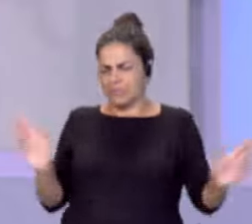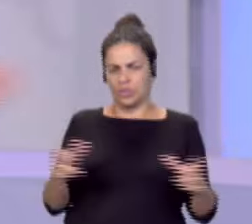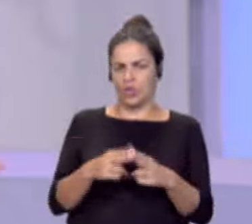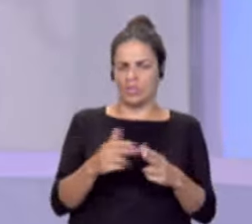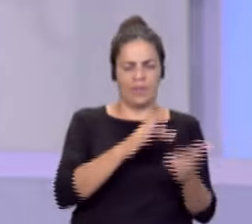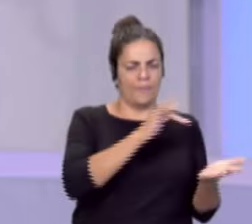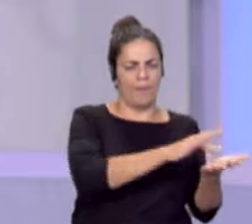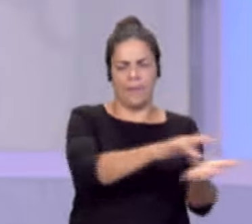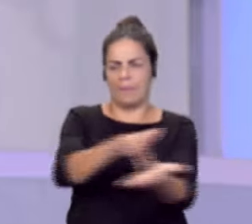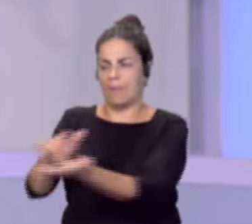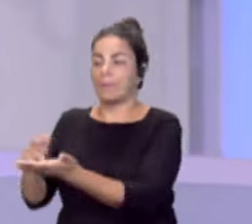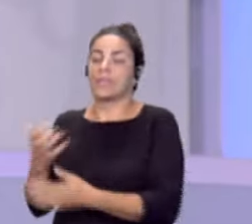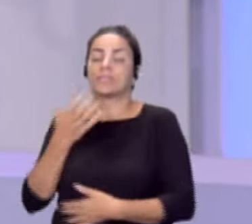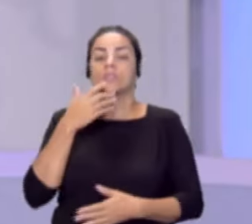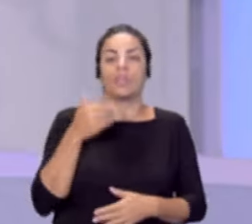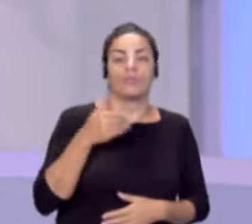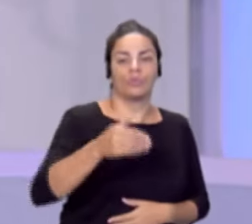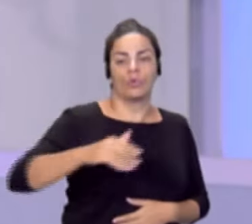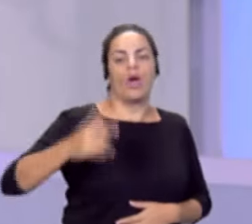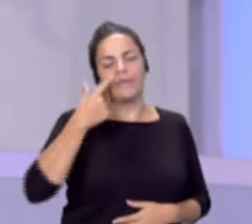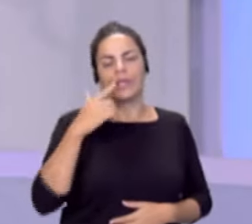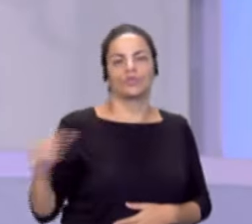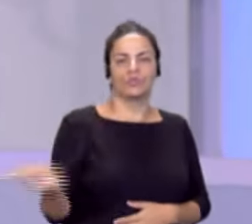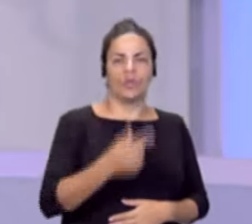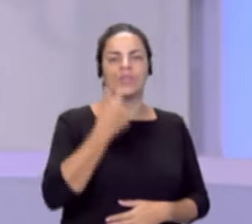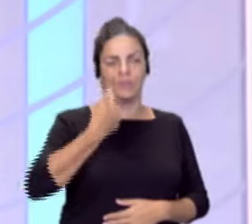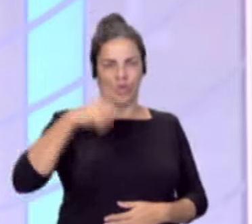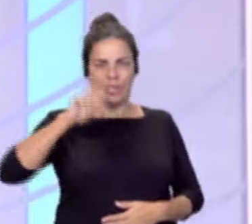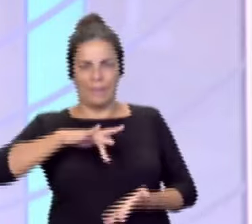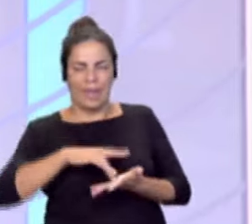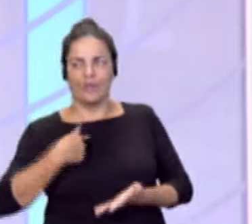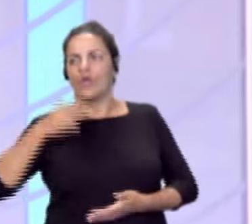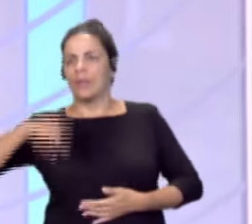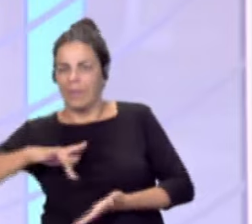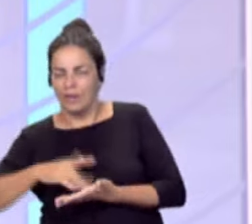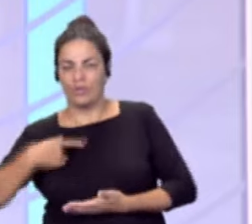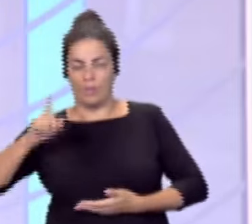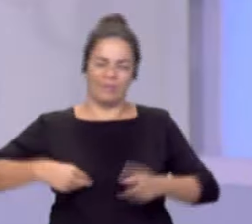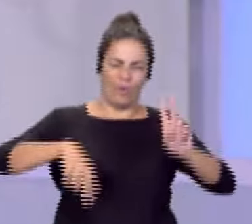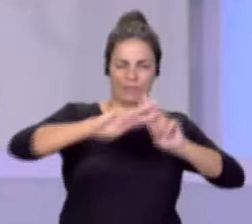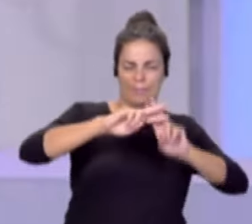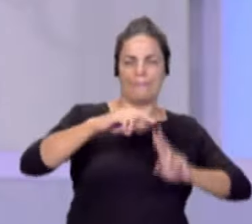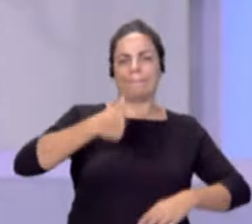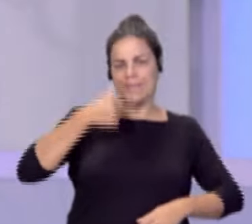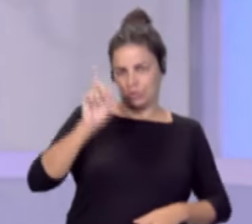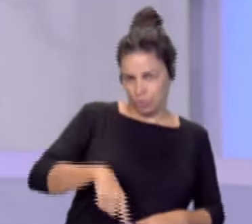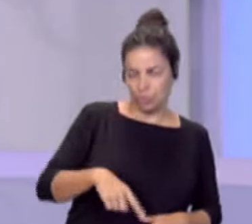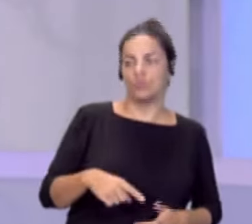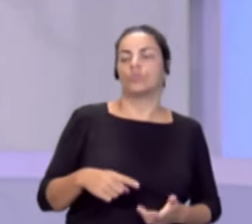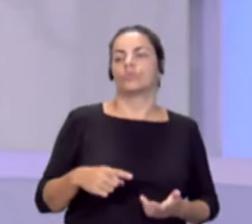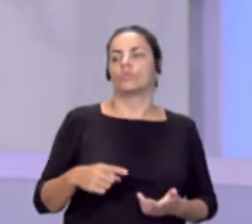Me Too, ¿no? Estábamos hablando antes detrás, esto puede ser terrible, ¿no?